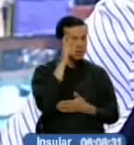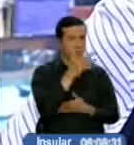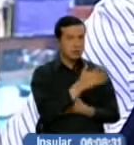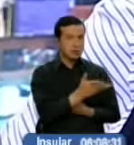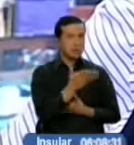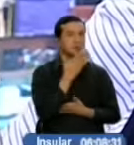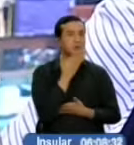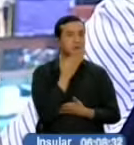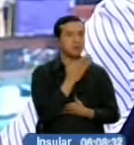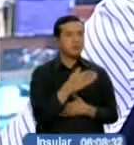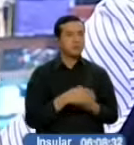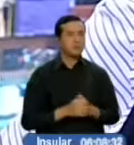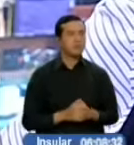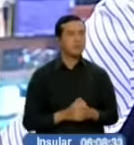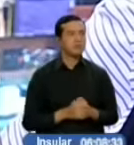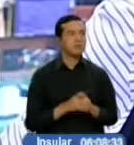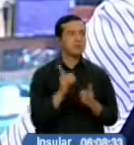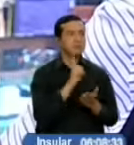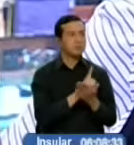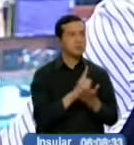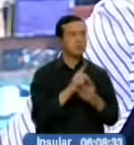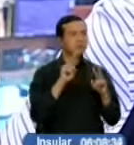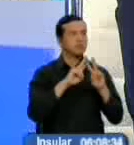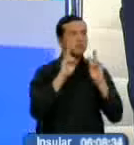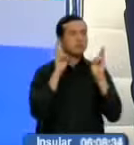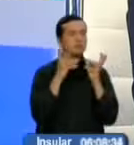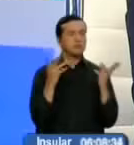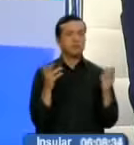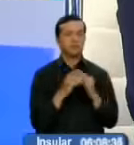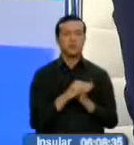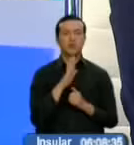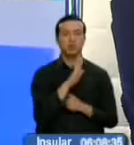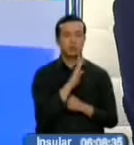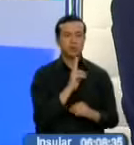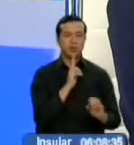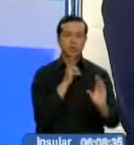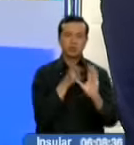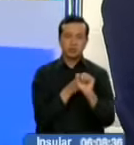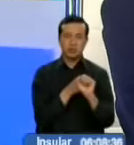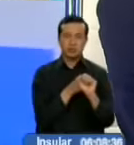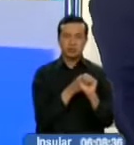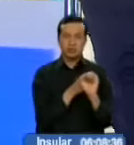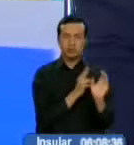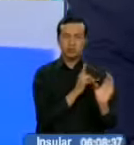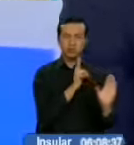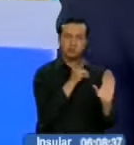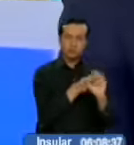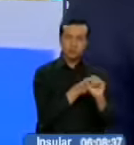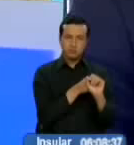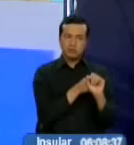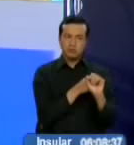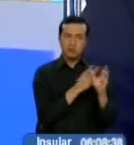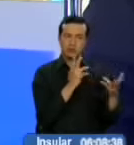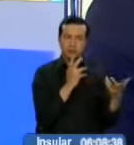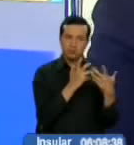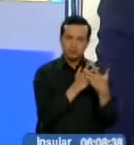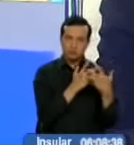¿verdad? En esta semana, en cuanto a tu ingreso o tu adhesión